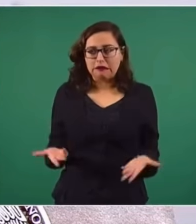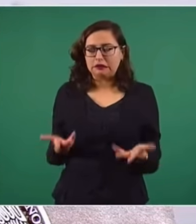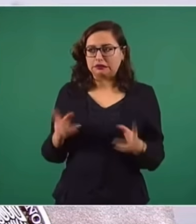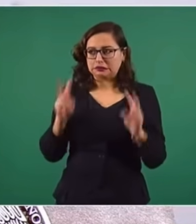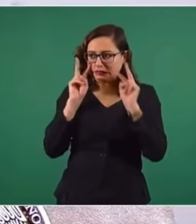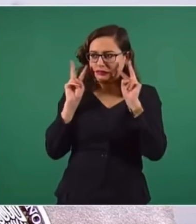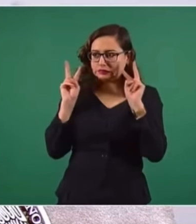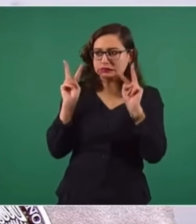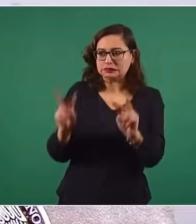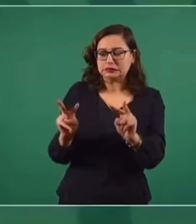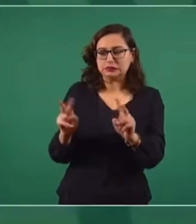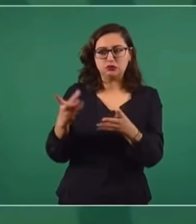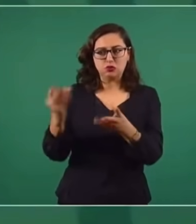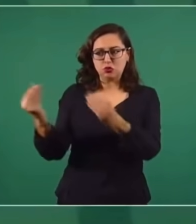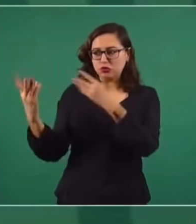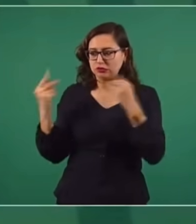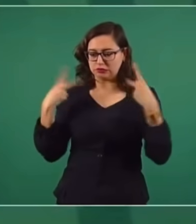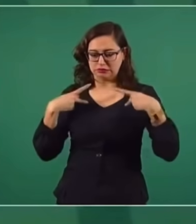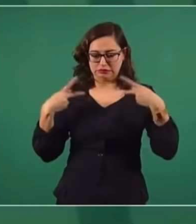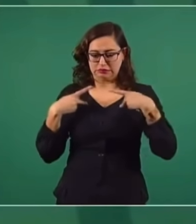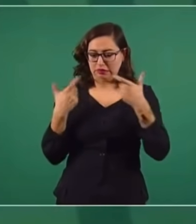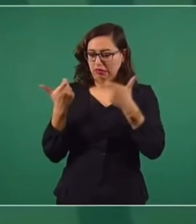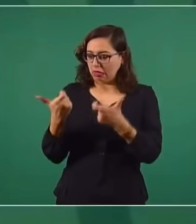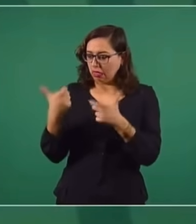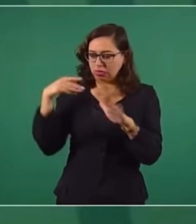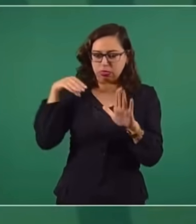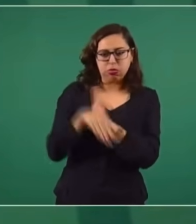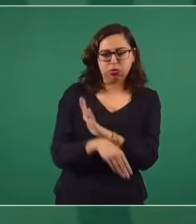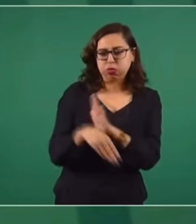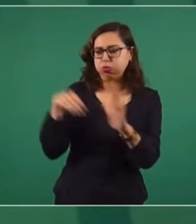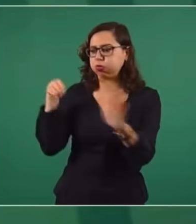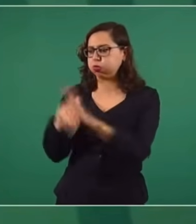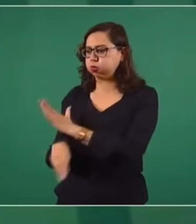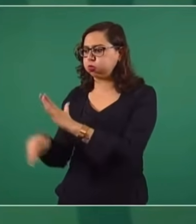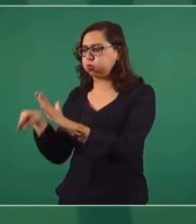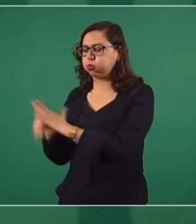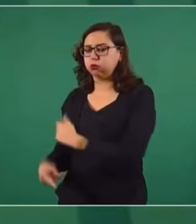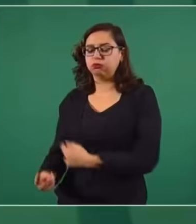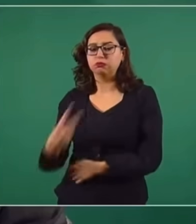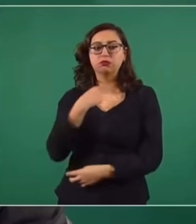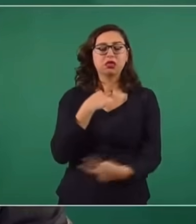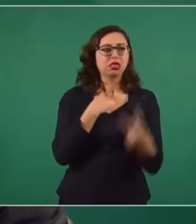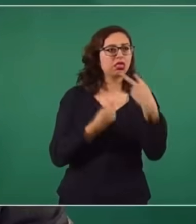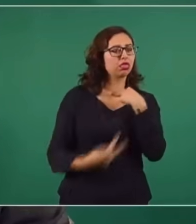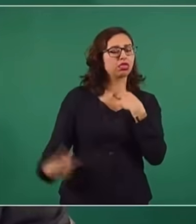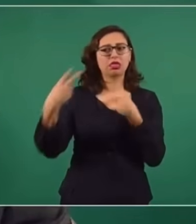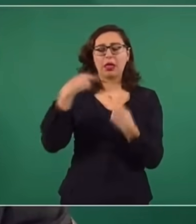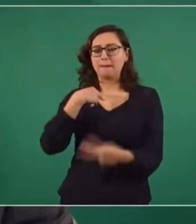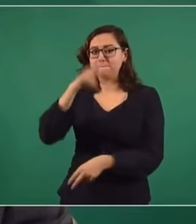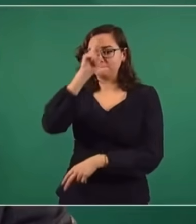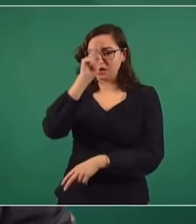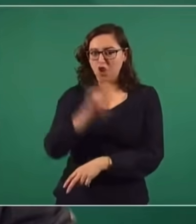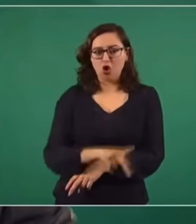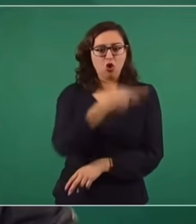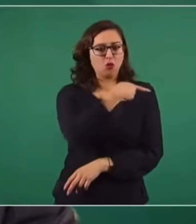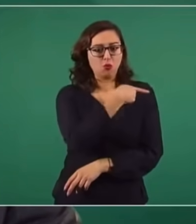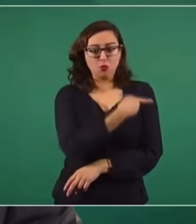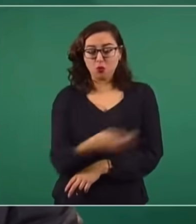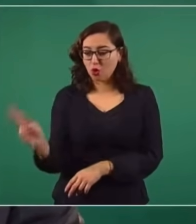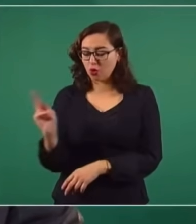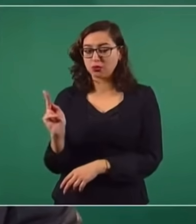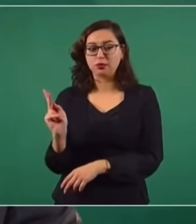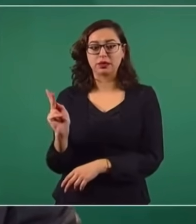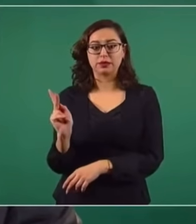pública, económicos, sobre todo para las familias que tienen mayor escasez de recursos. No olvidemos